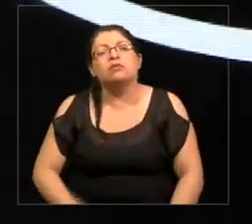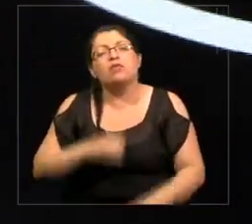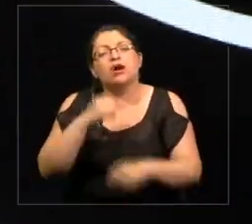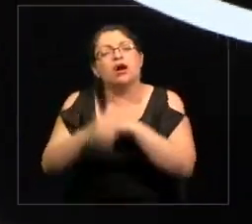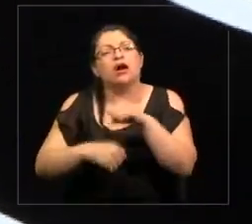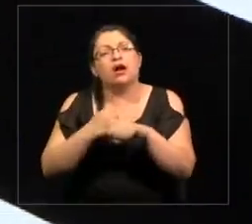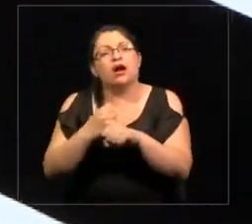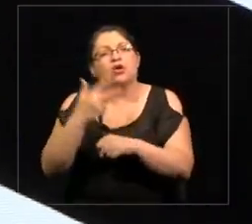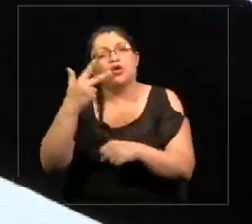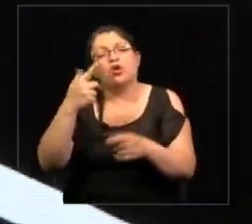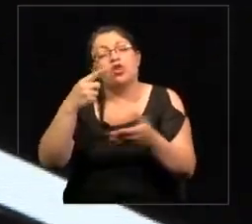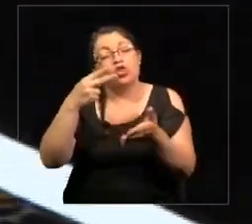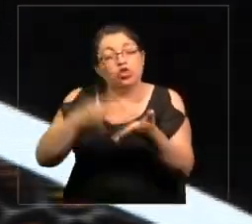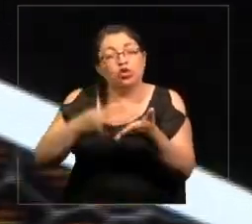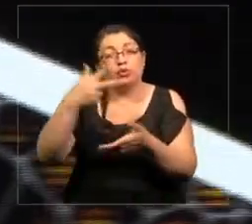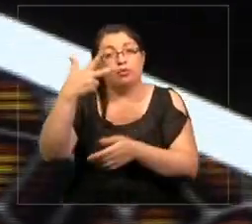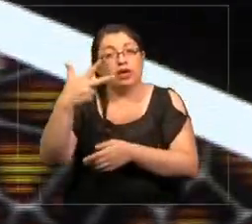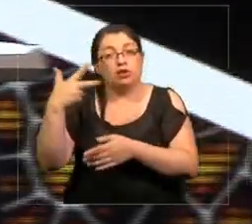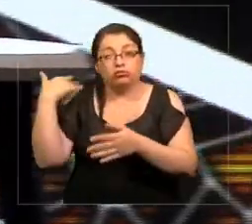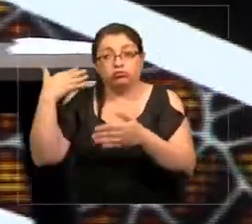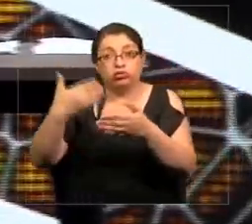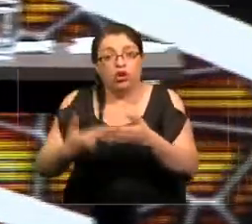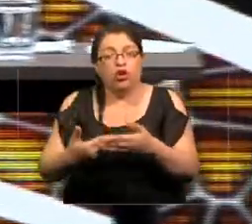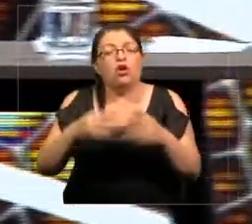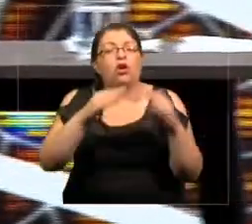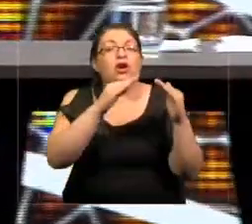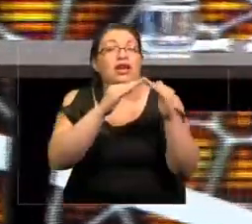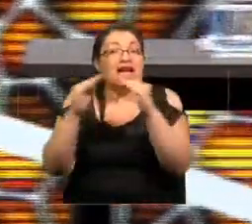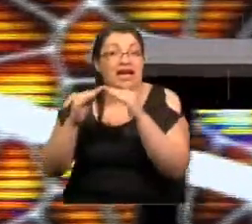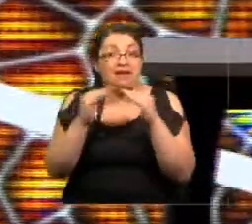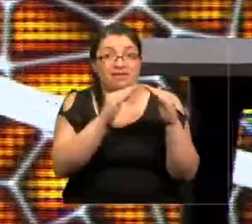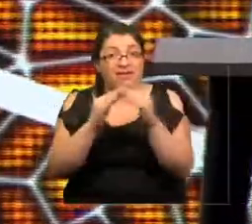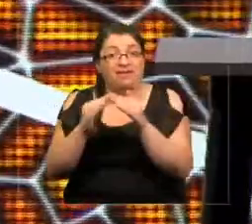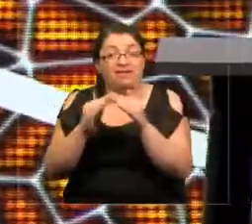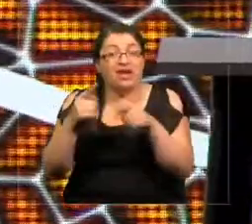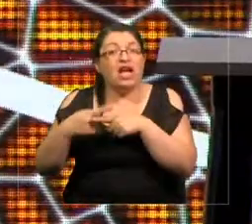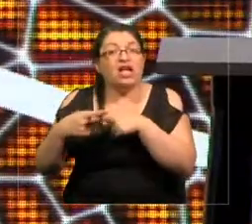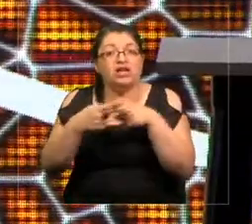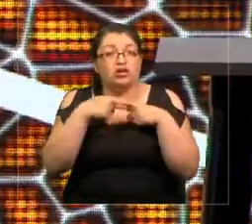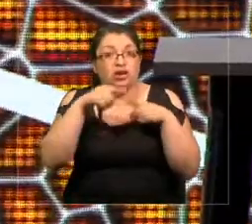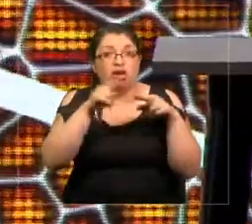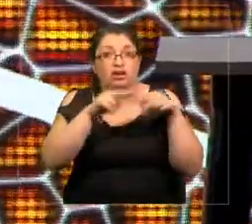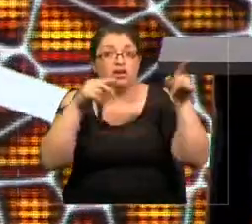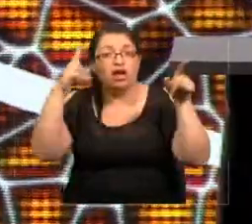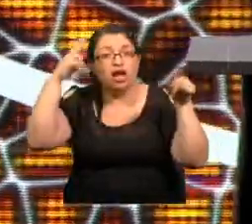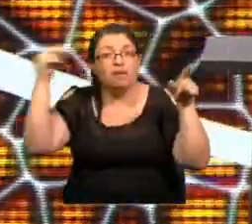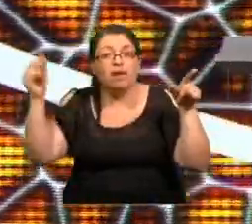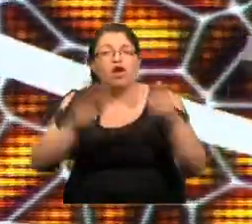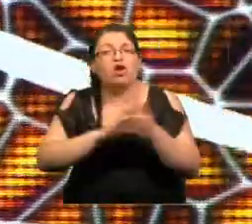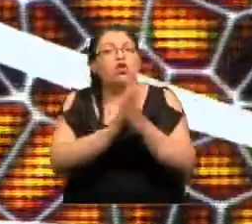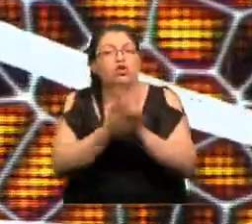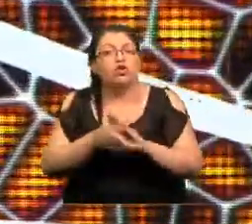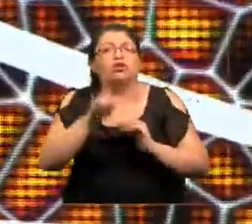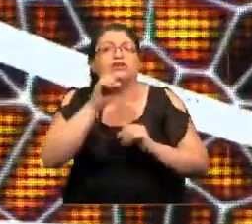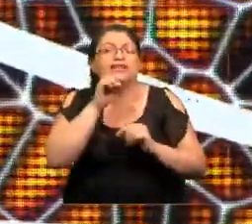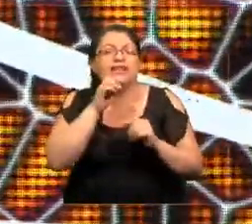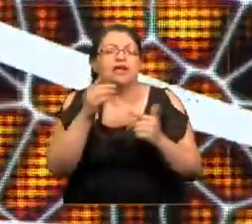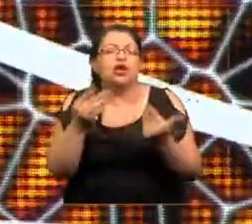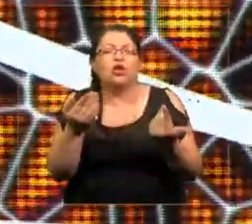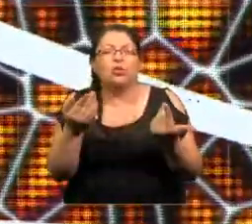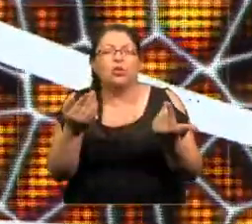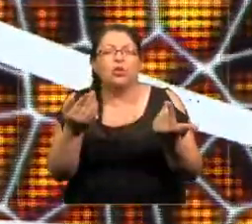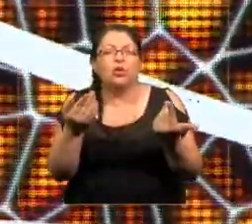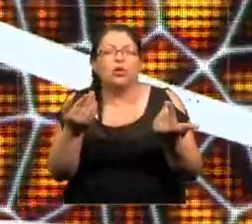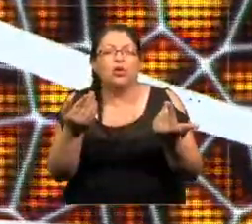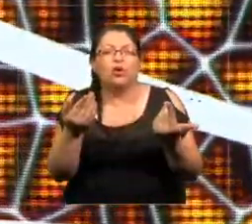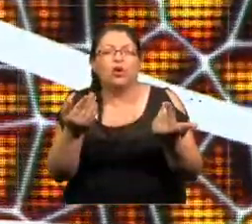2008 las viviendas sociales que se producen en méxico todas tienen una hipoteca verde es decir que